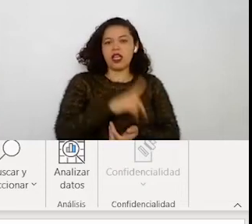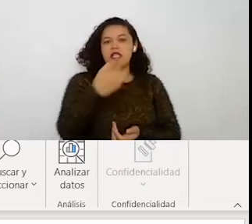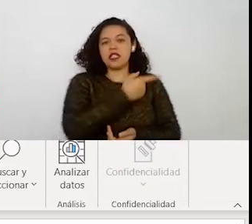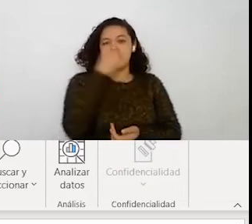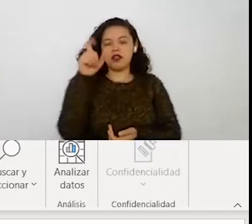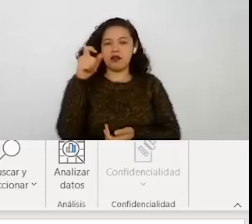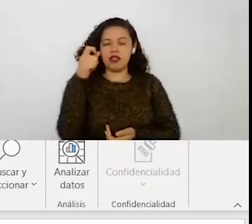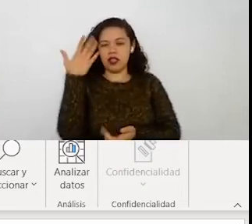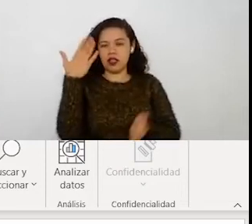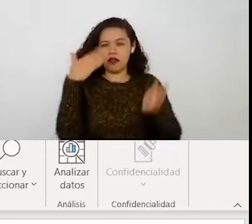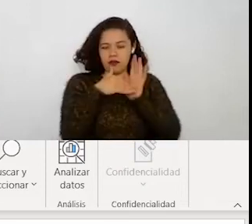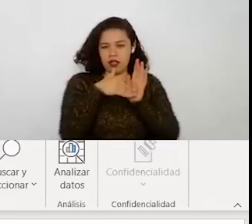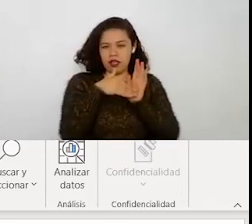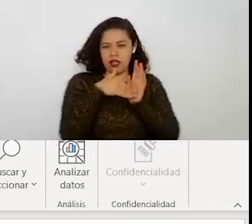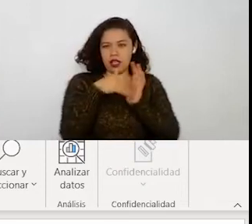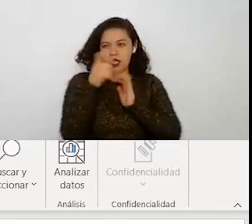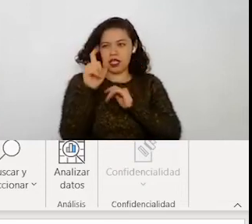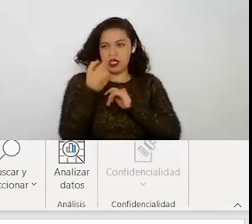este anuales